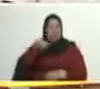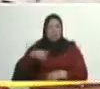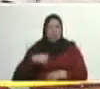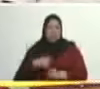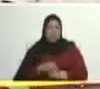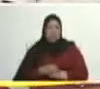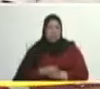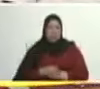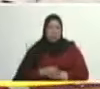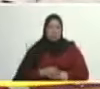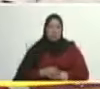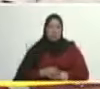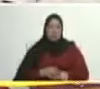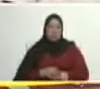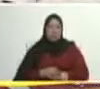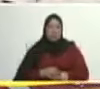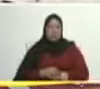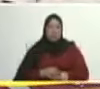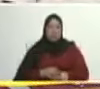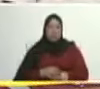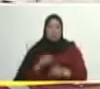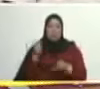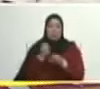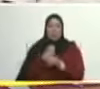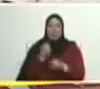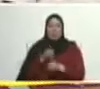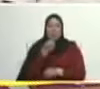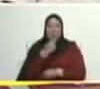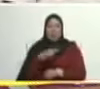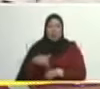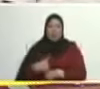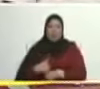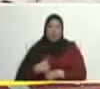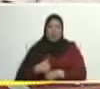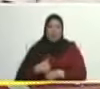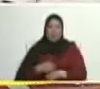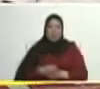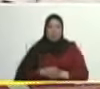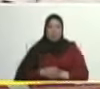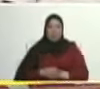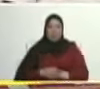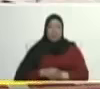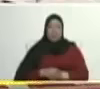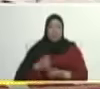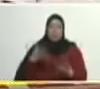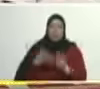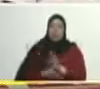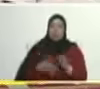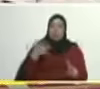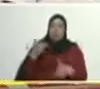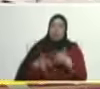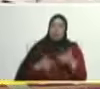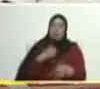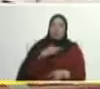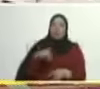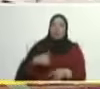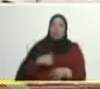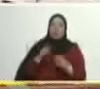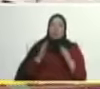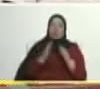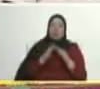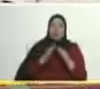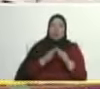servicio. O sea que es un buen negocio además. Es una buena acción y es un buen negocio. Así